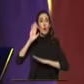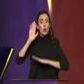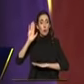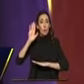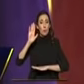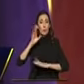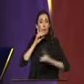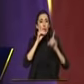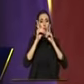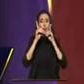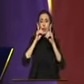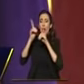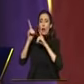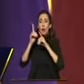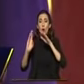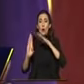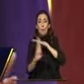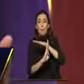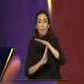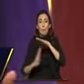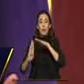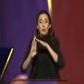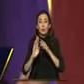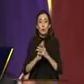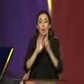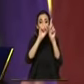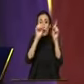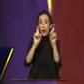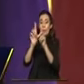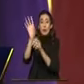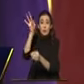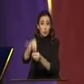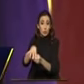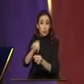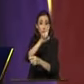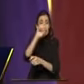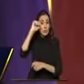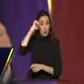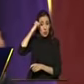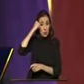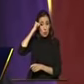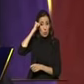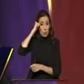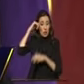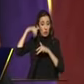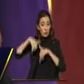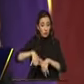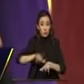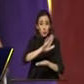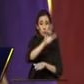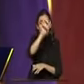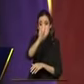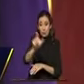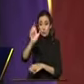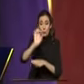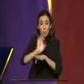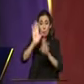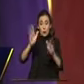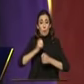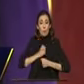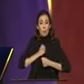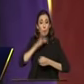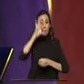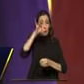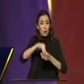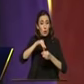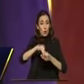diálogo. Sobre esa base llamamos a consulta popular y referéndum. Ustedes lo recuerdan. Y así, los ciudadanos, ustedes decidieron